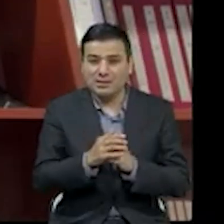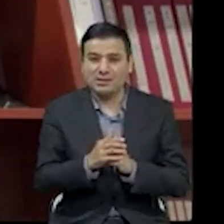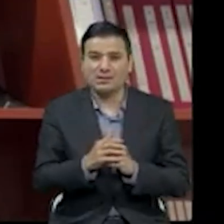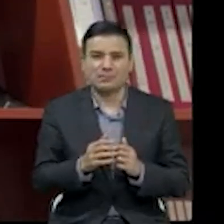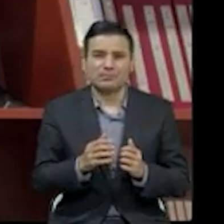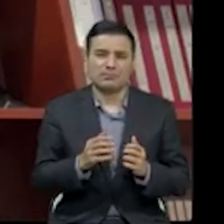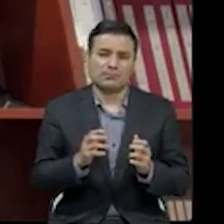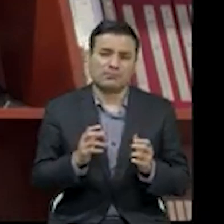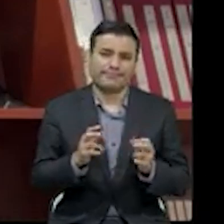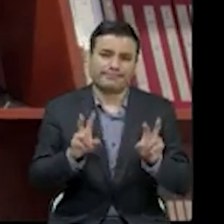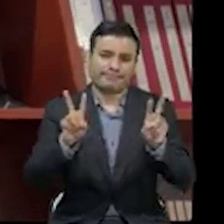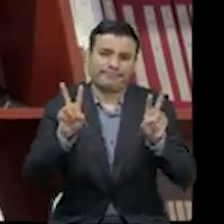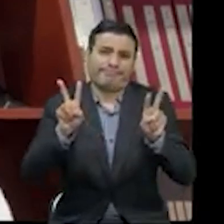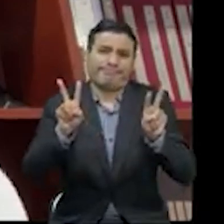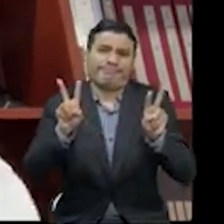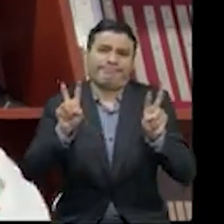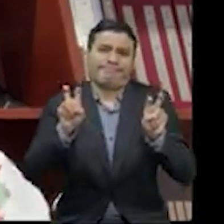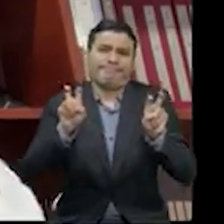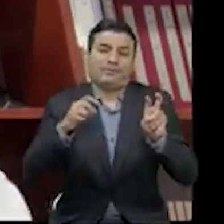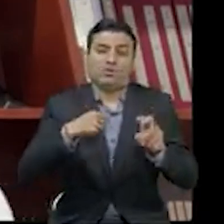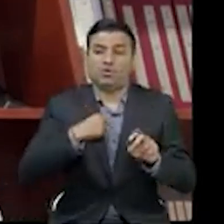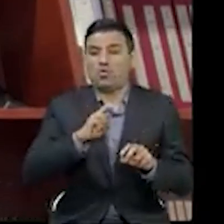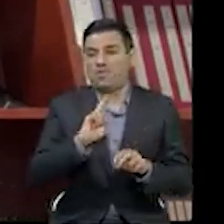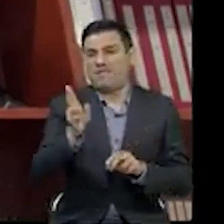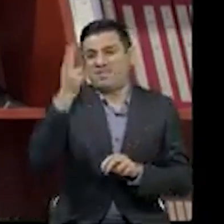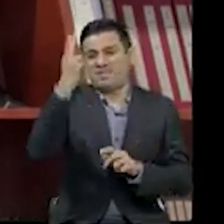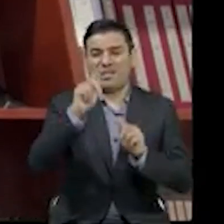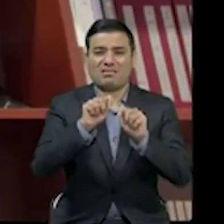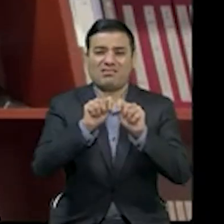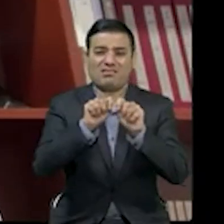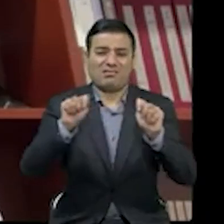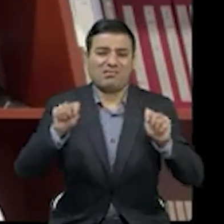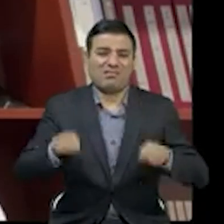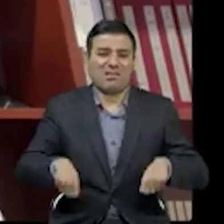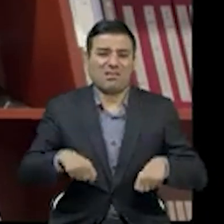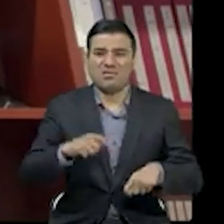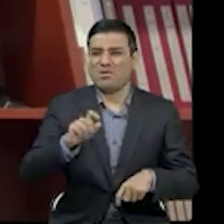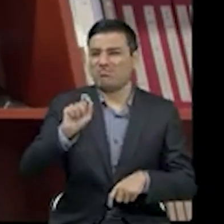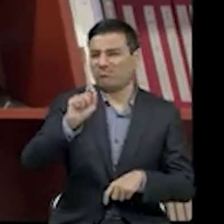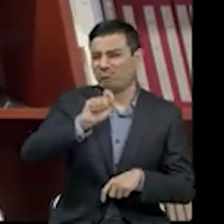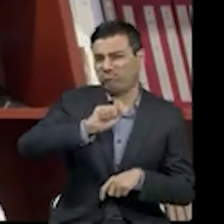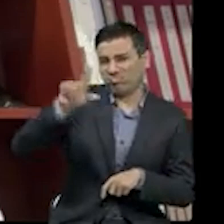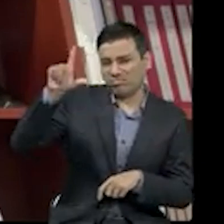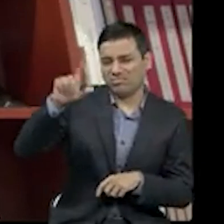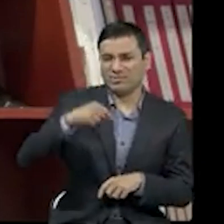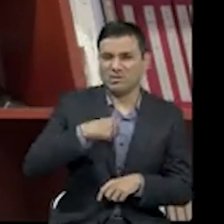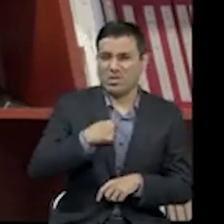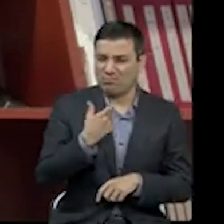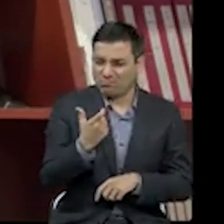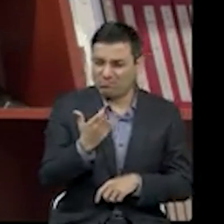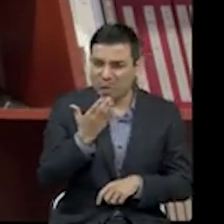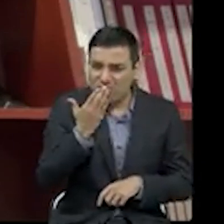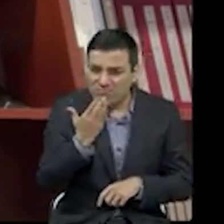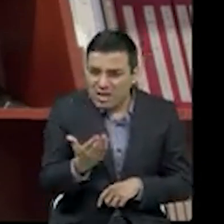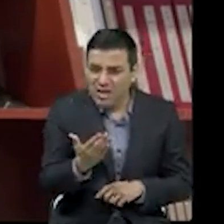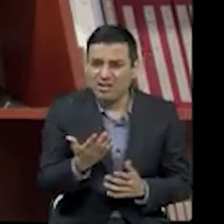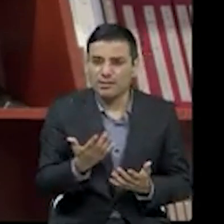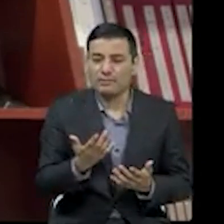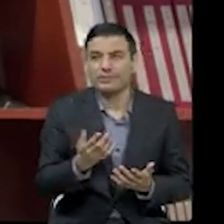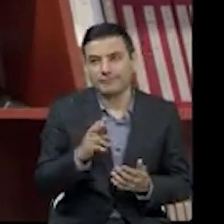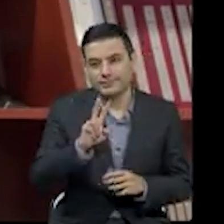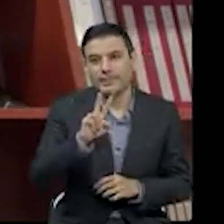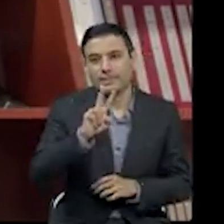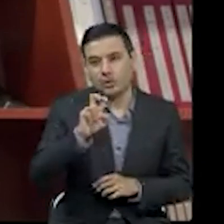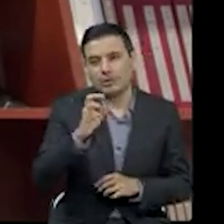títulos académicos y eso pone por encima a la gente en salarios y en todas las condiciones y por eso